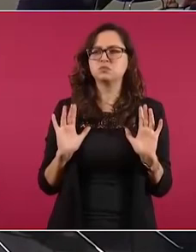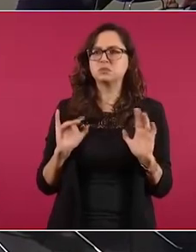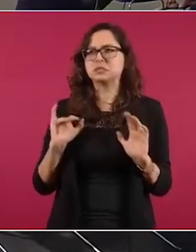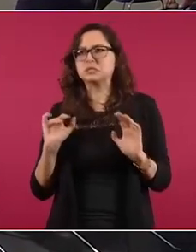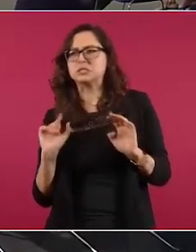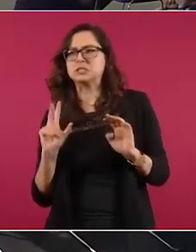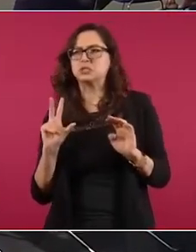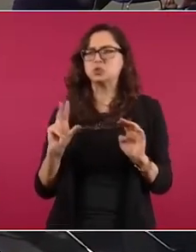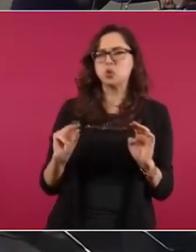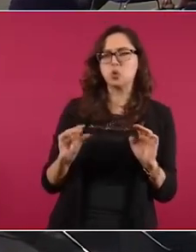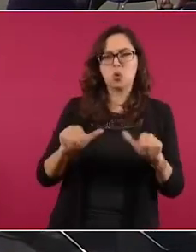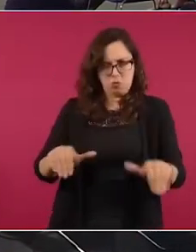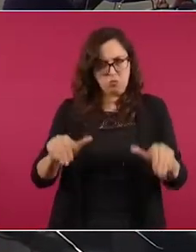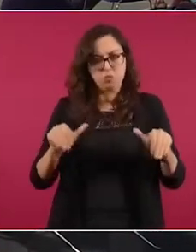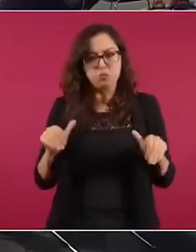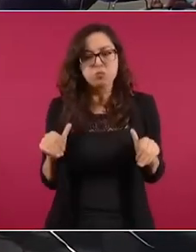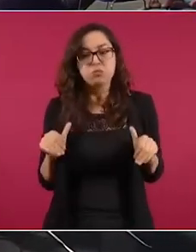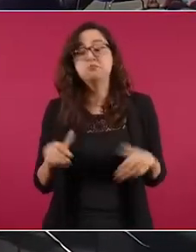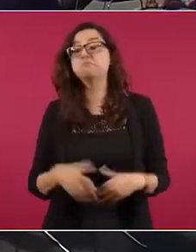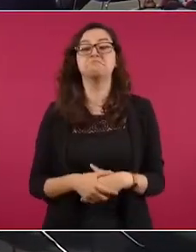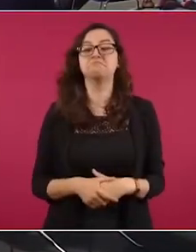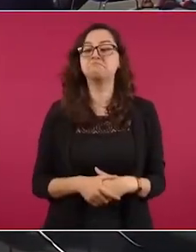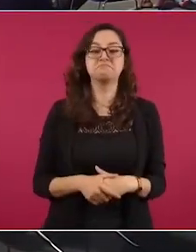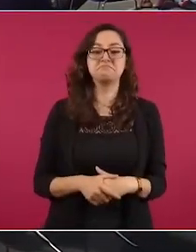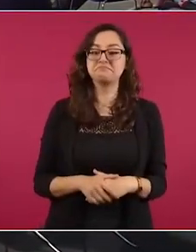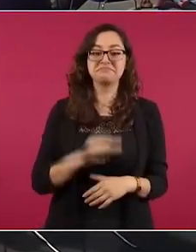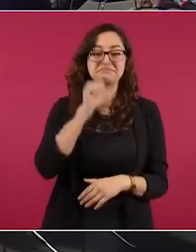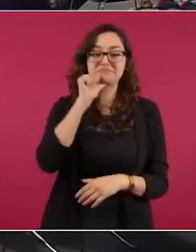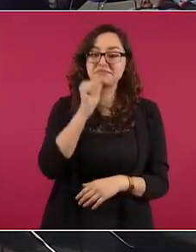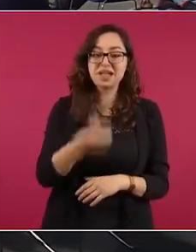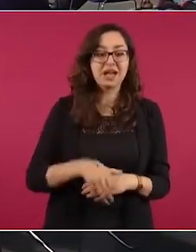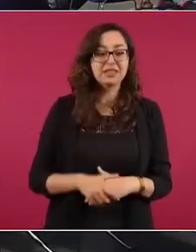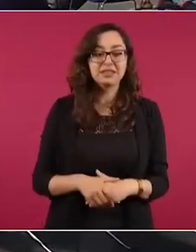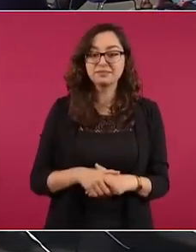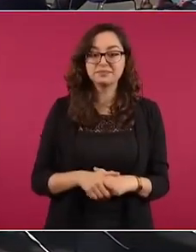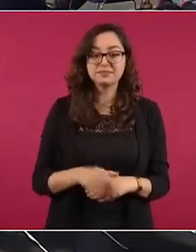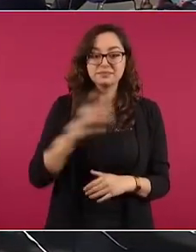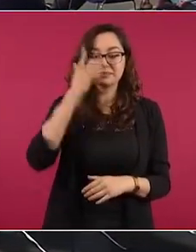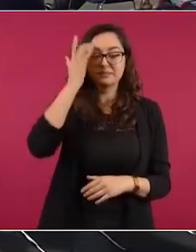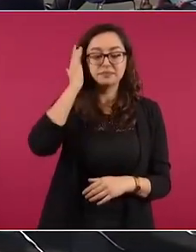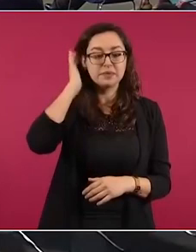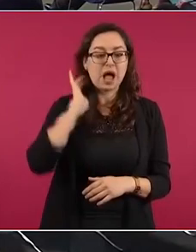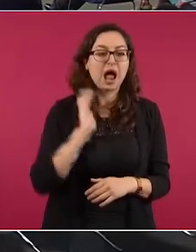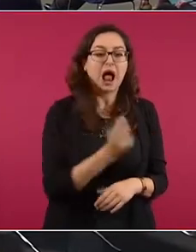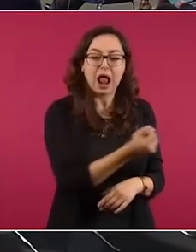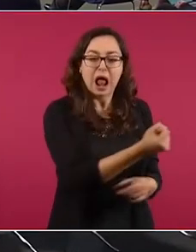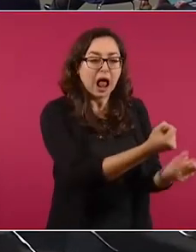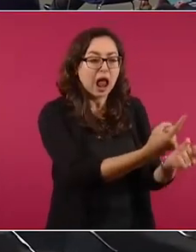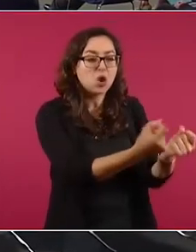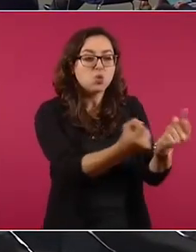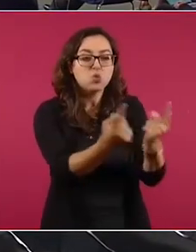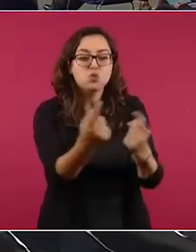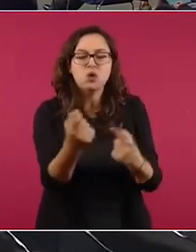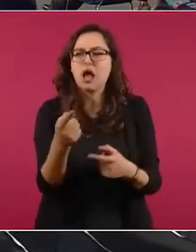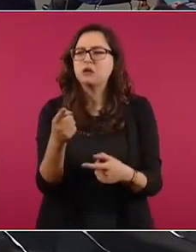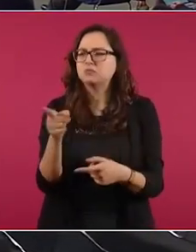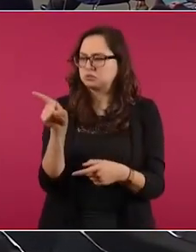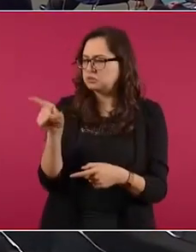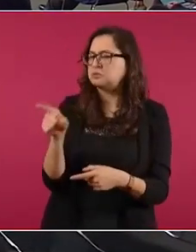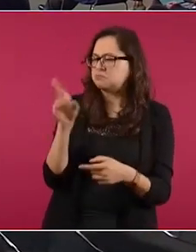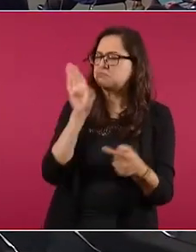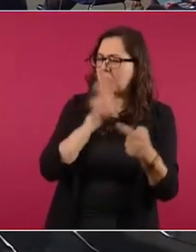hay cosas que no están mal. No, no, no, no,